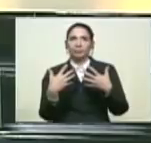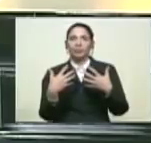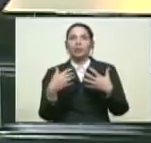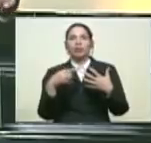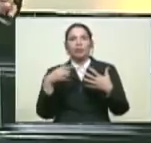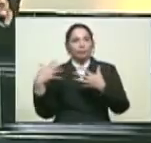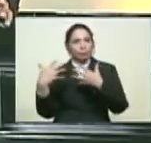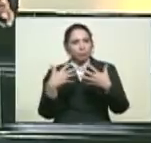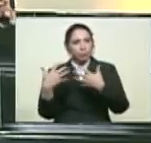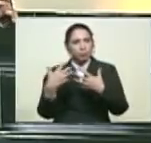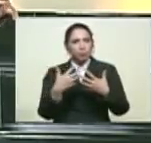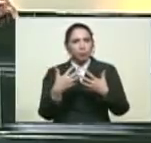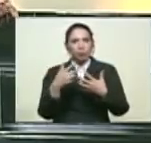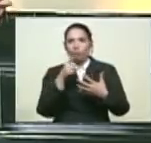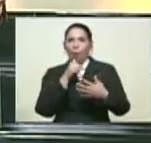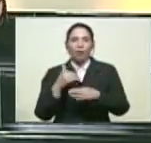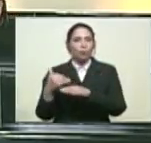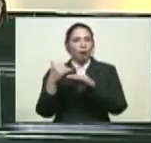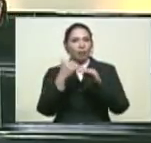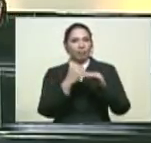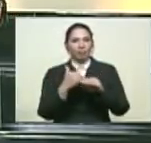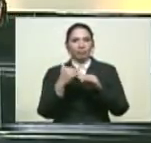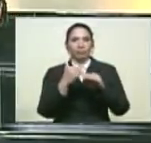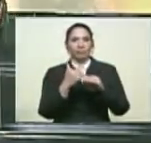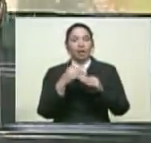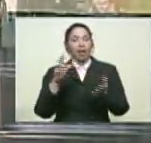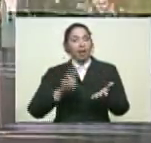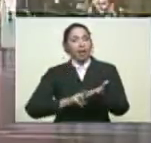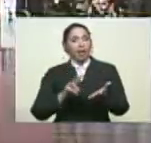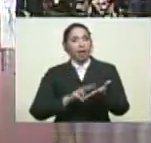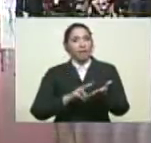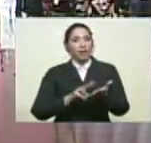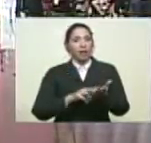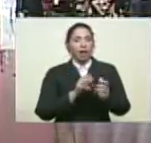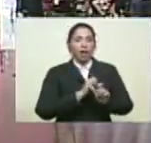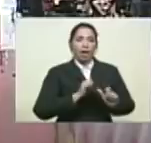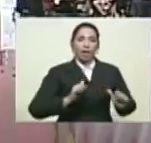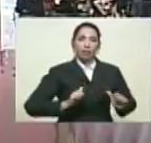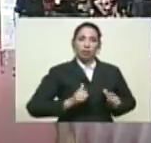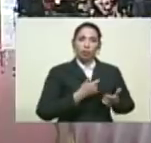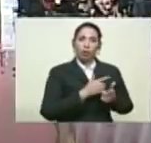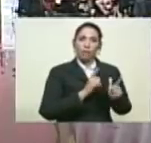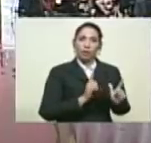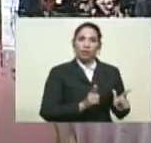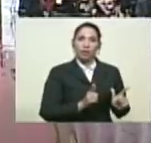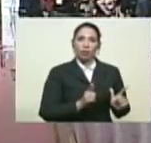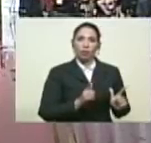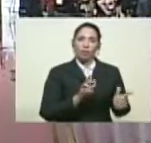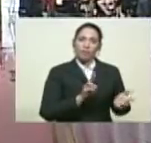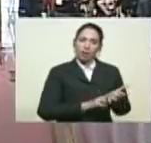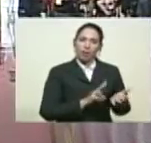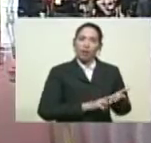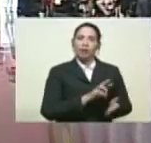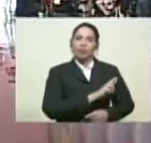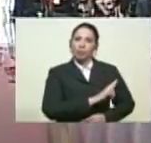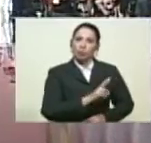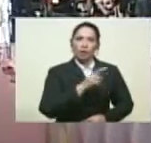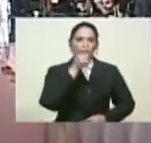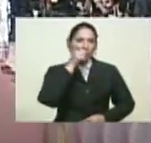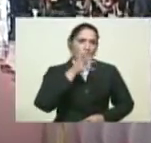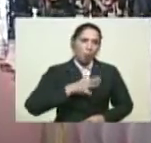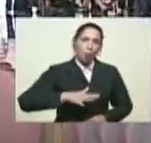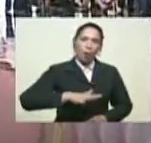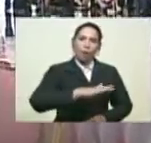asimétrica, desigual, entre la verdad del ejército libertador, la verdad republicana de un pueblo que buscaba